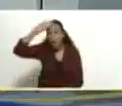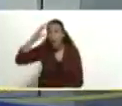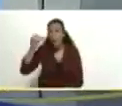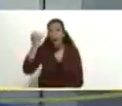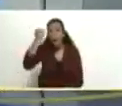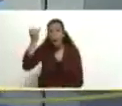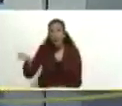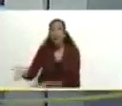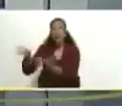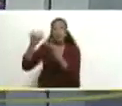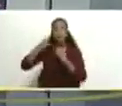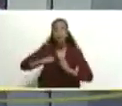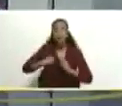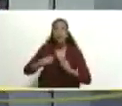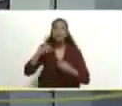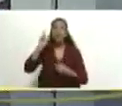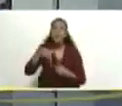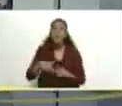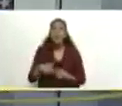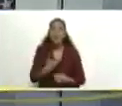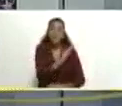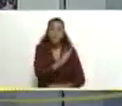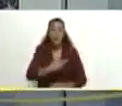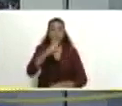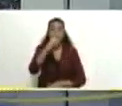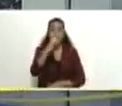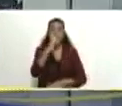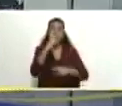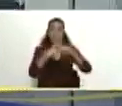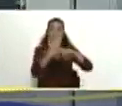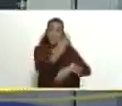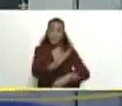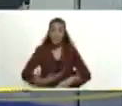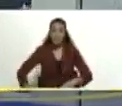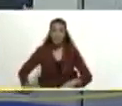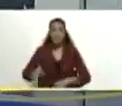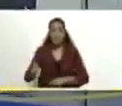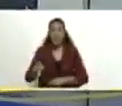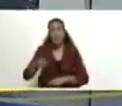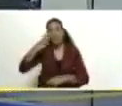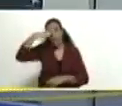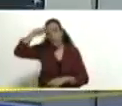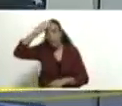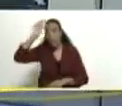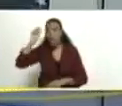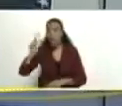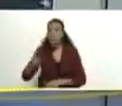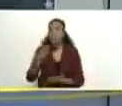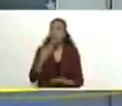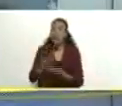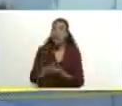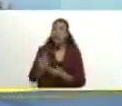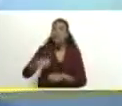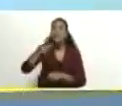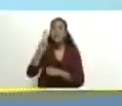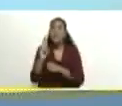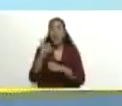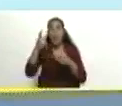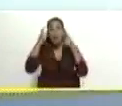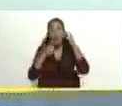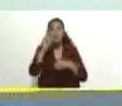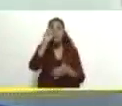que han tenido el comandante Fidel Castro Ruz, el comandante Chávez, que creó Barrio Adentro, y que además La Guaira está muy agradecida porque fueron los primeros que en el